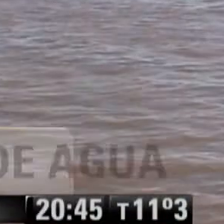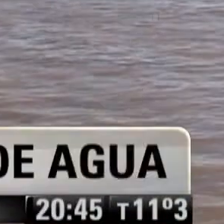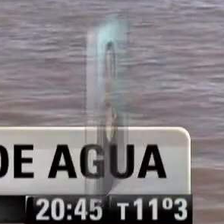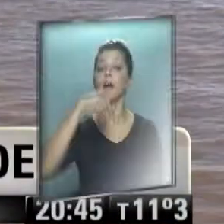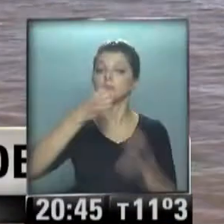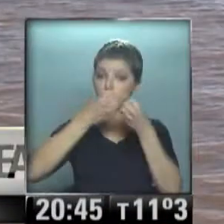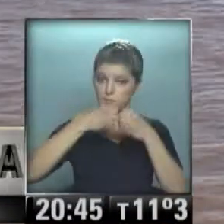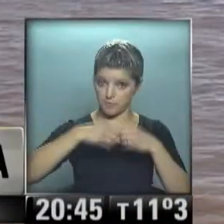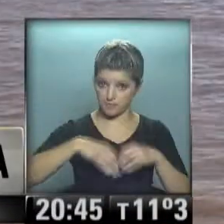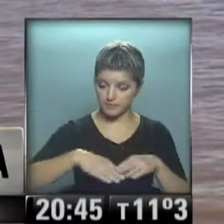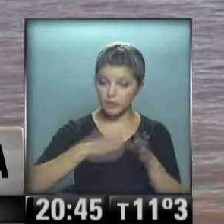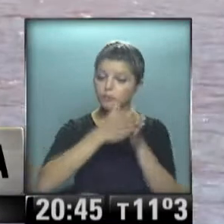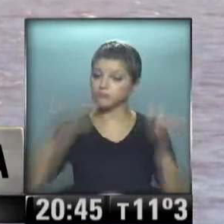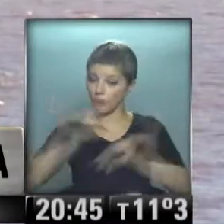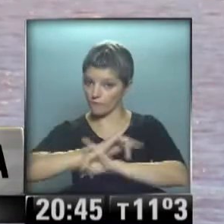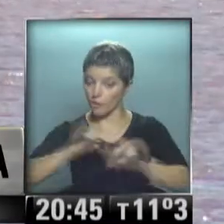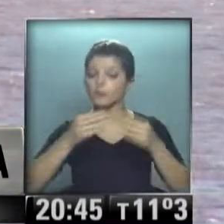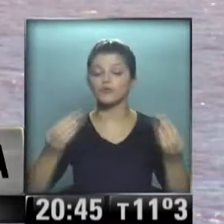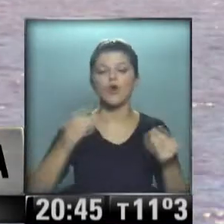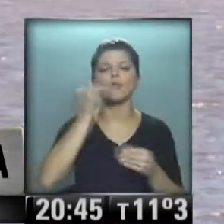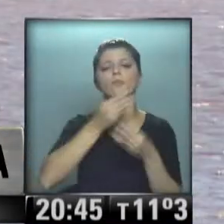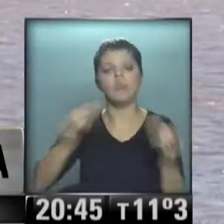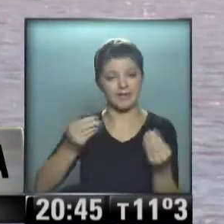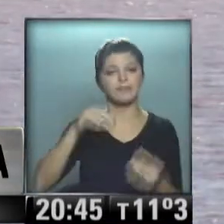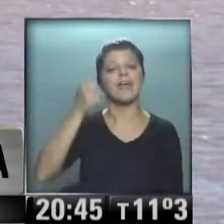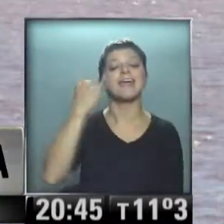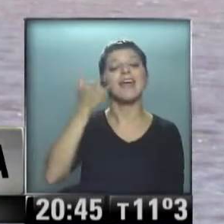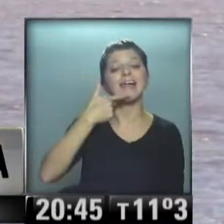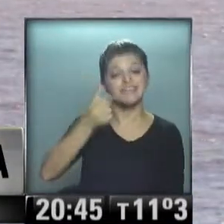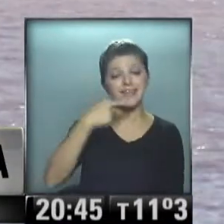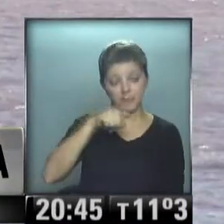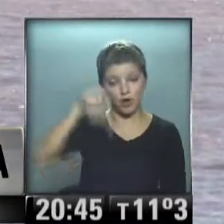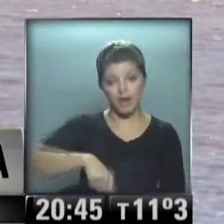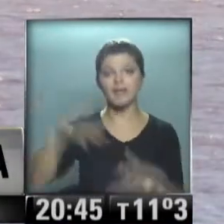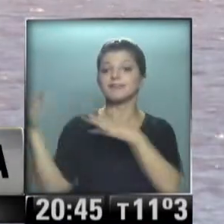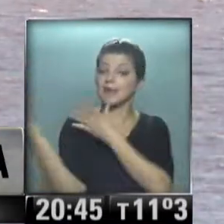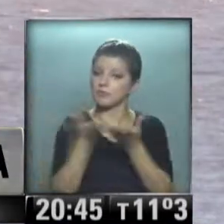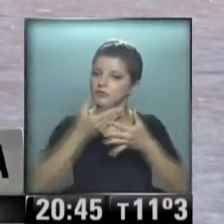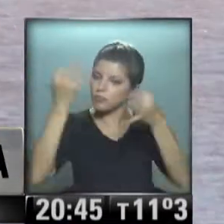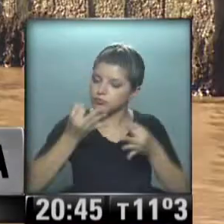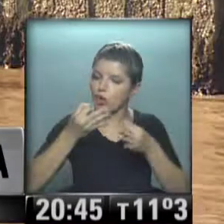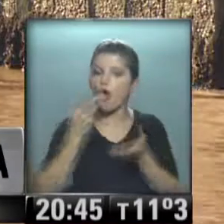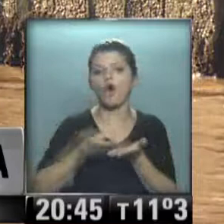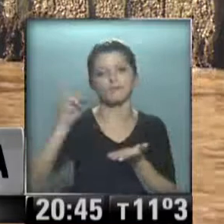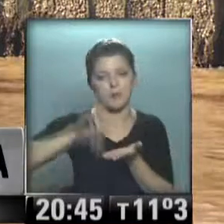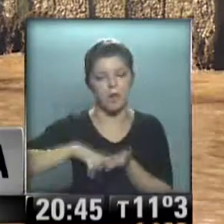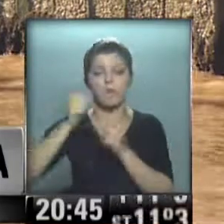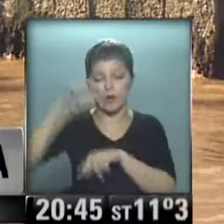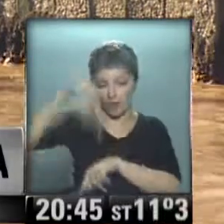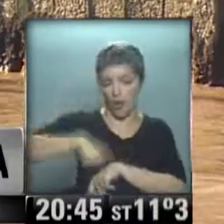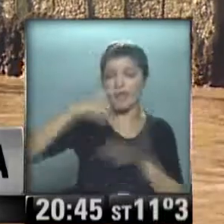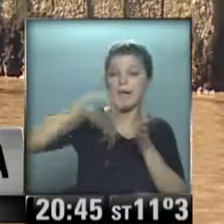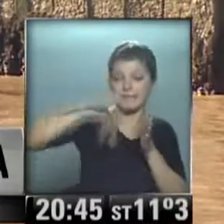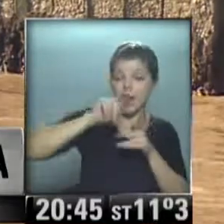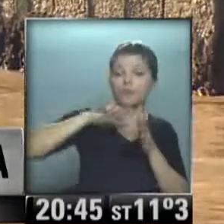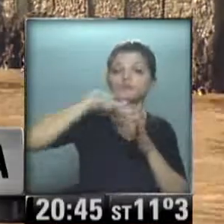Iniciamos este bloque informativo diciendo que AISA anunció la normalización del servicio que debió suspender en algunas zonas de la capital y el